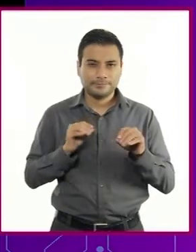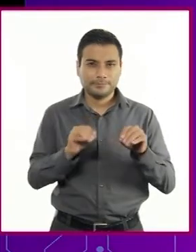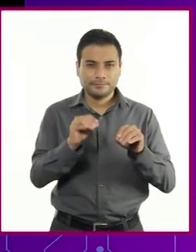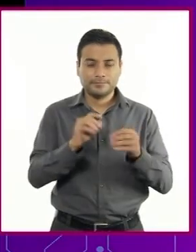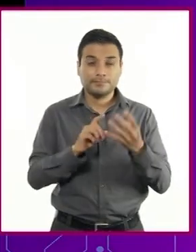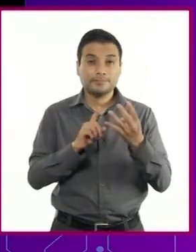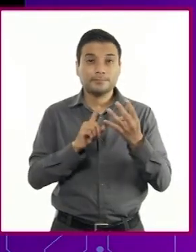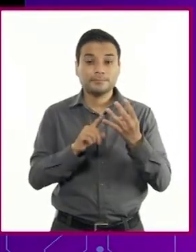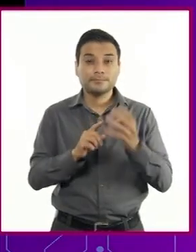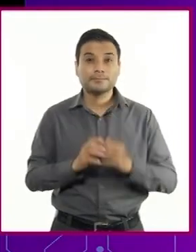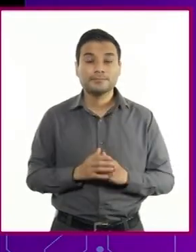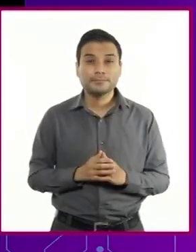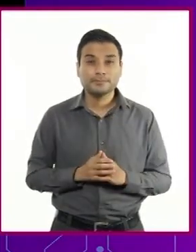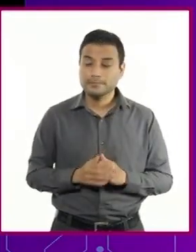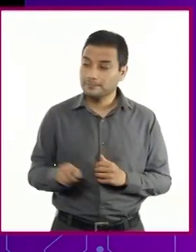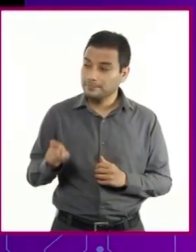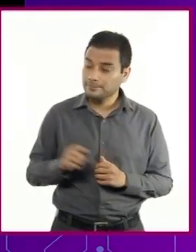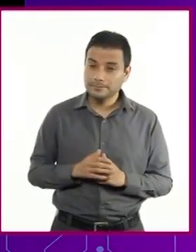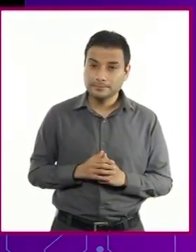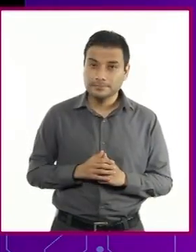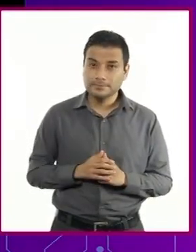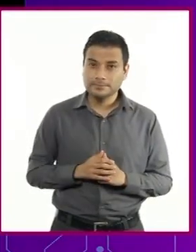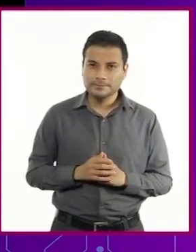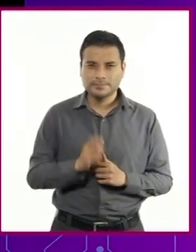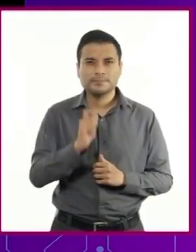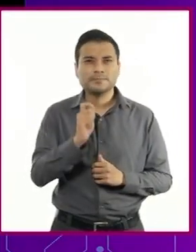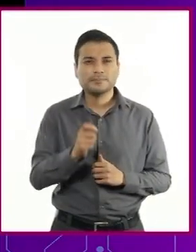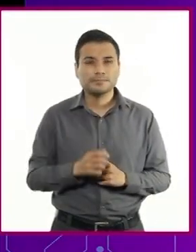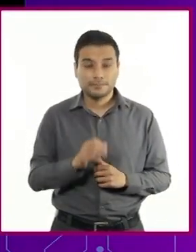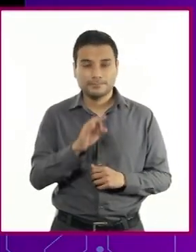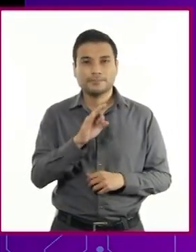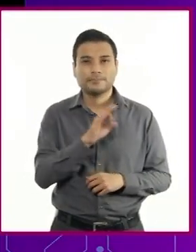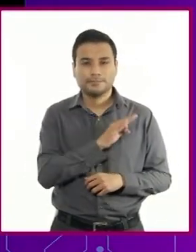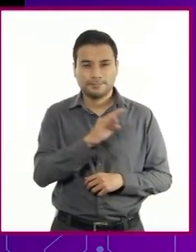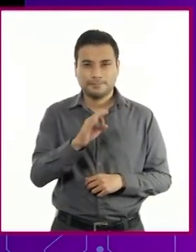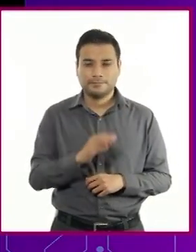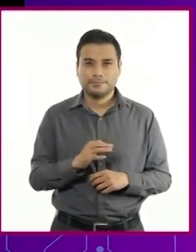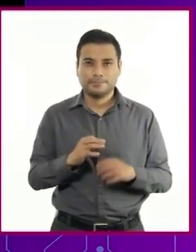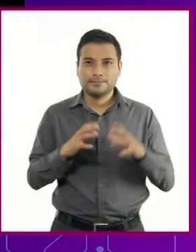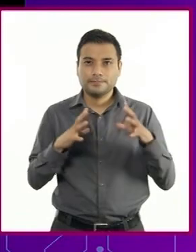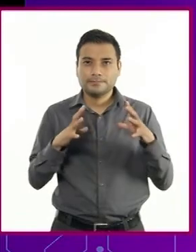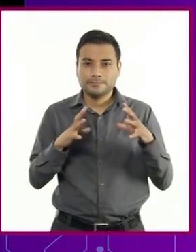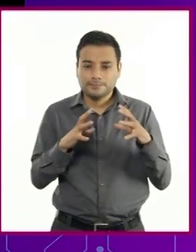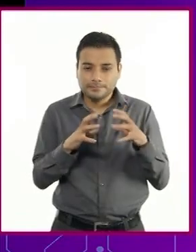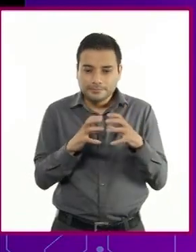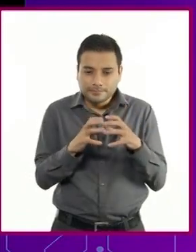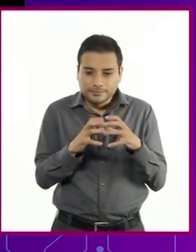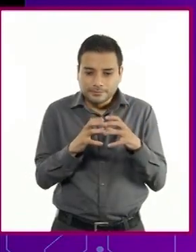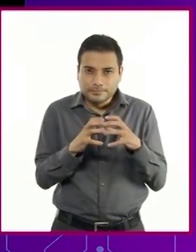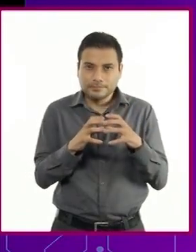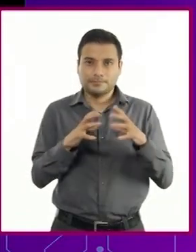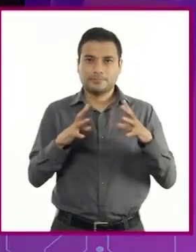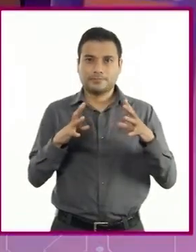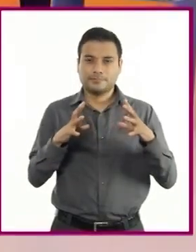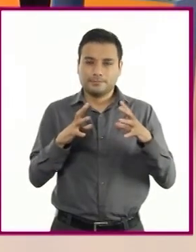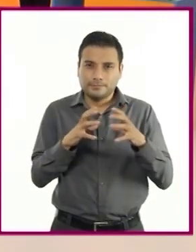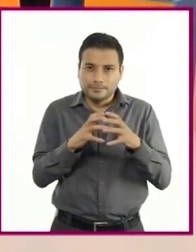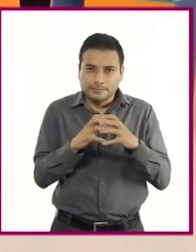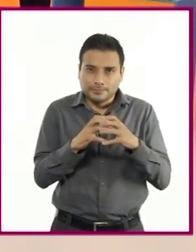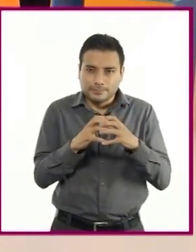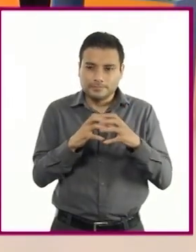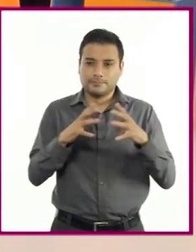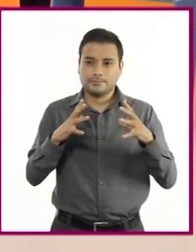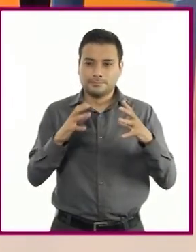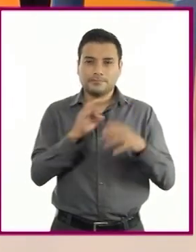contractibilidad, la propiedad para contraerse en respuestas a un estímulo concreto.